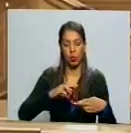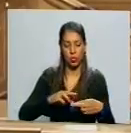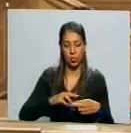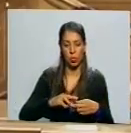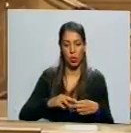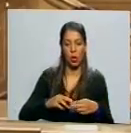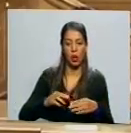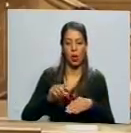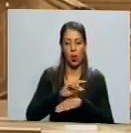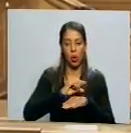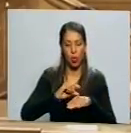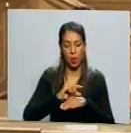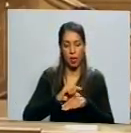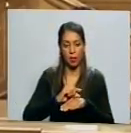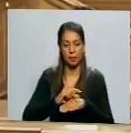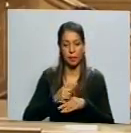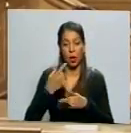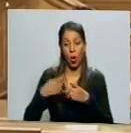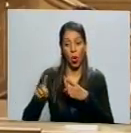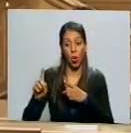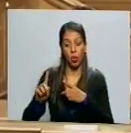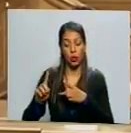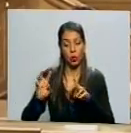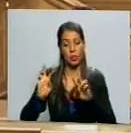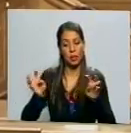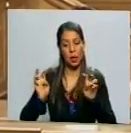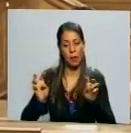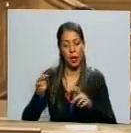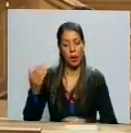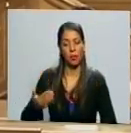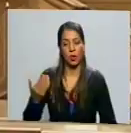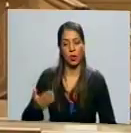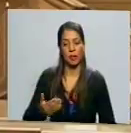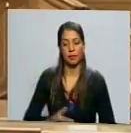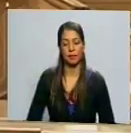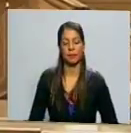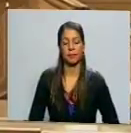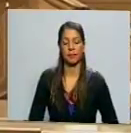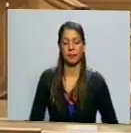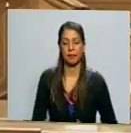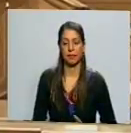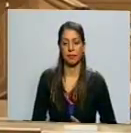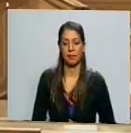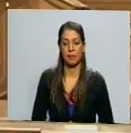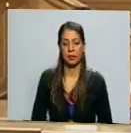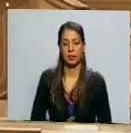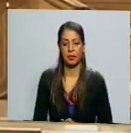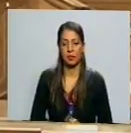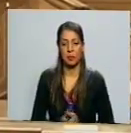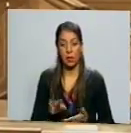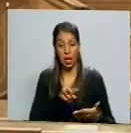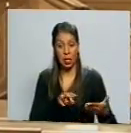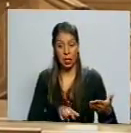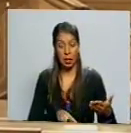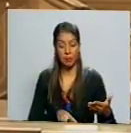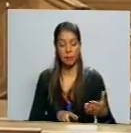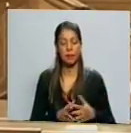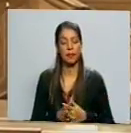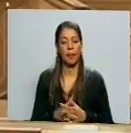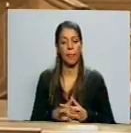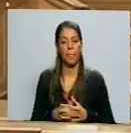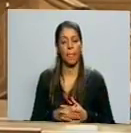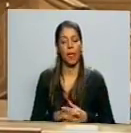de Estado. Otro elemento que quiero resaltar, de acuerdo a lo que reviso, es que no se trata